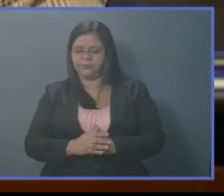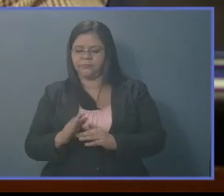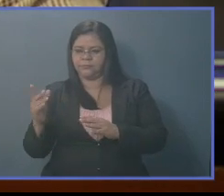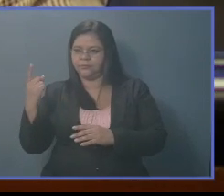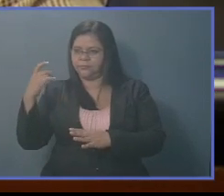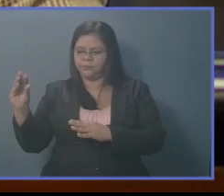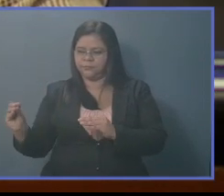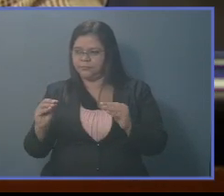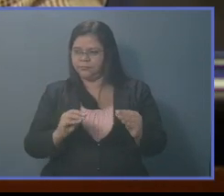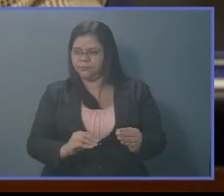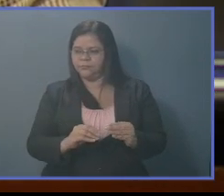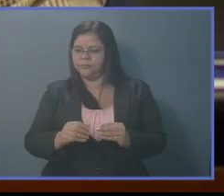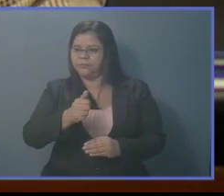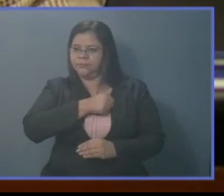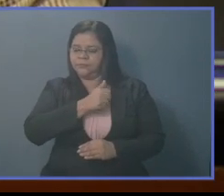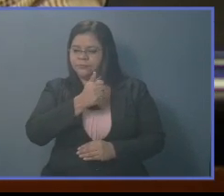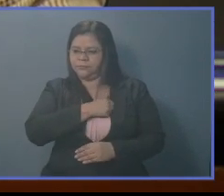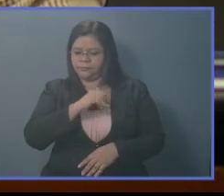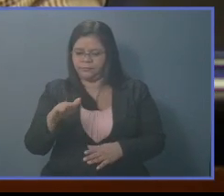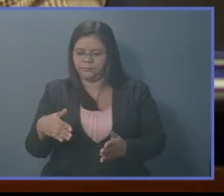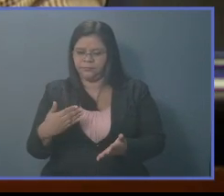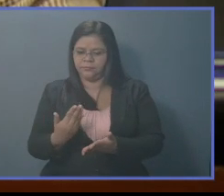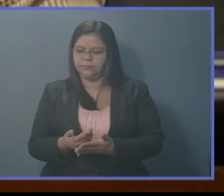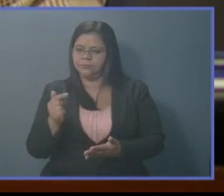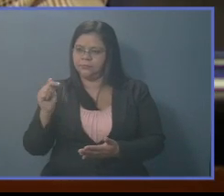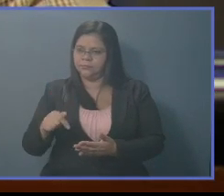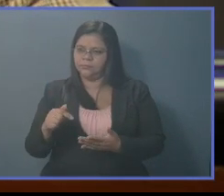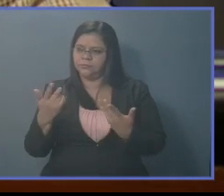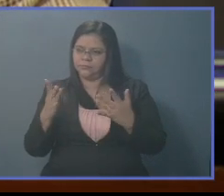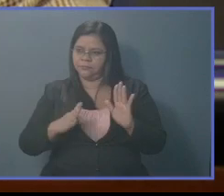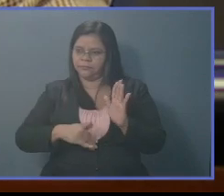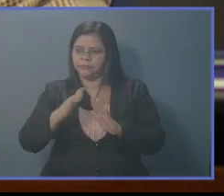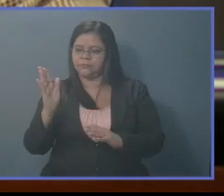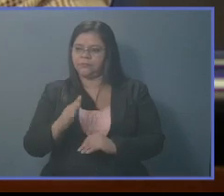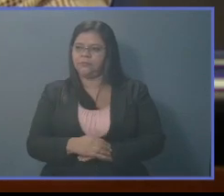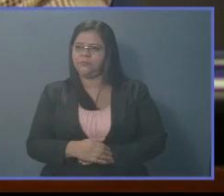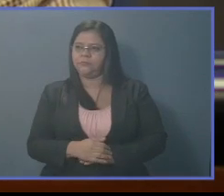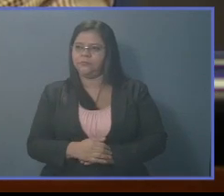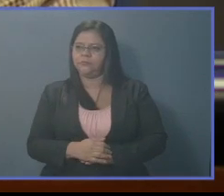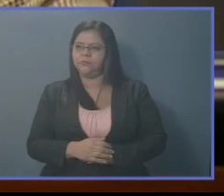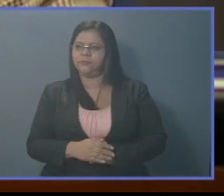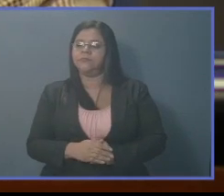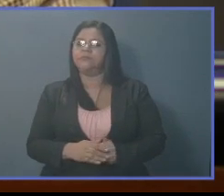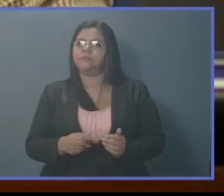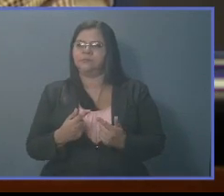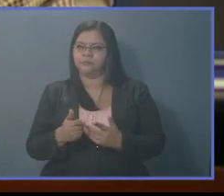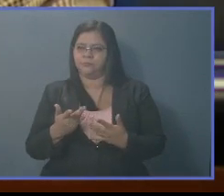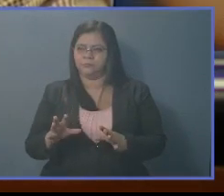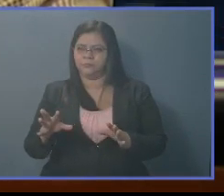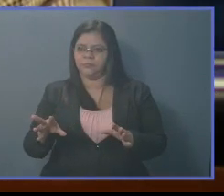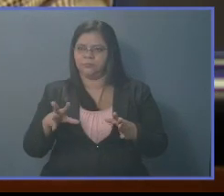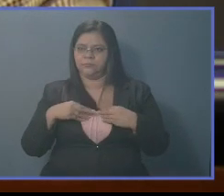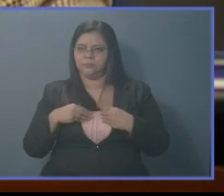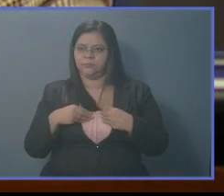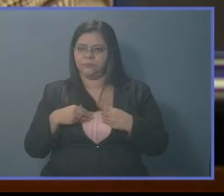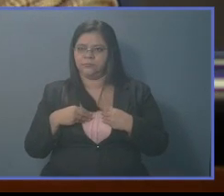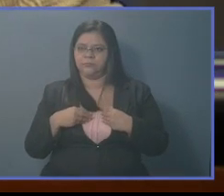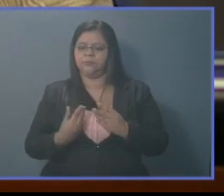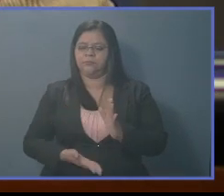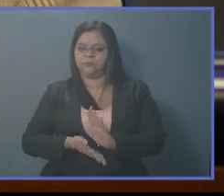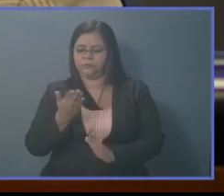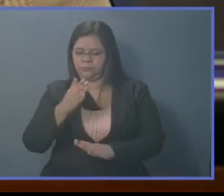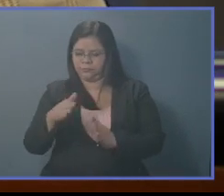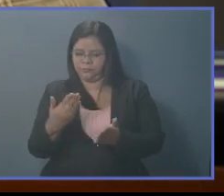entrega del mismo será responsabilidad directa del Ministerio de Salud, quien quedará depuesto de su cargo, sin perjuicio de las responsabilidades penales,